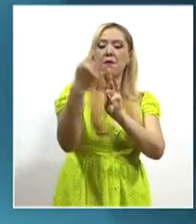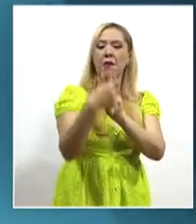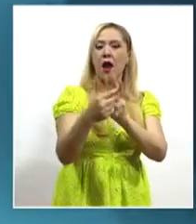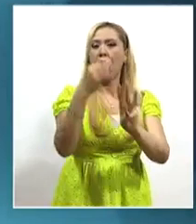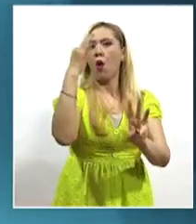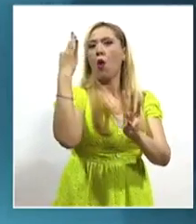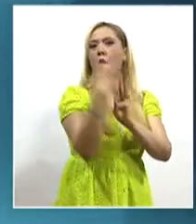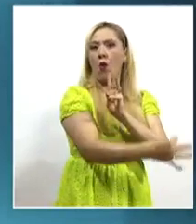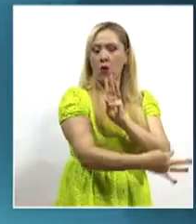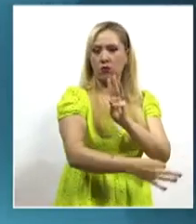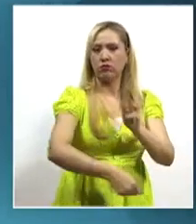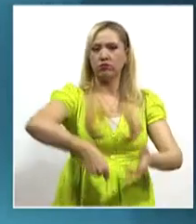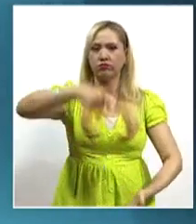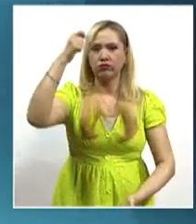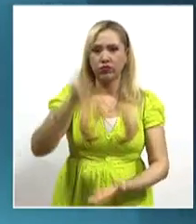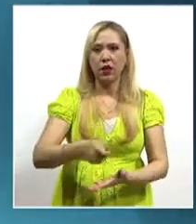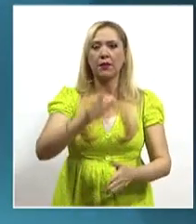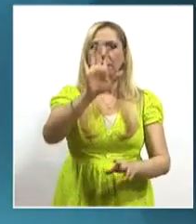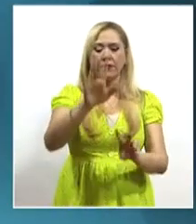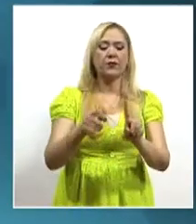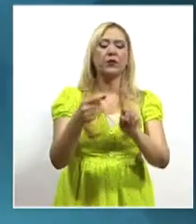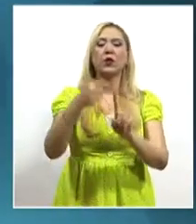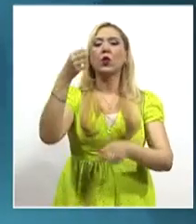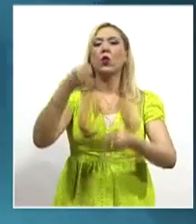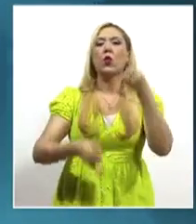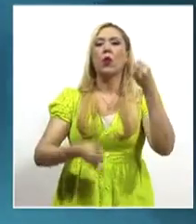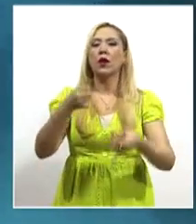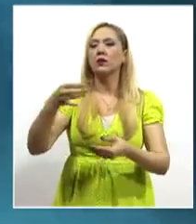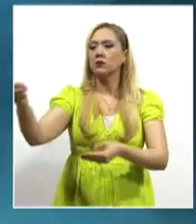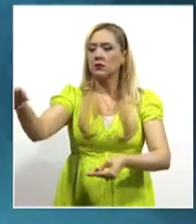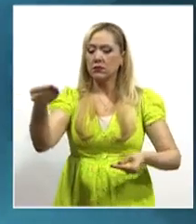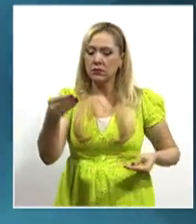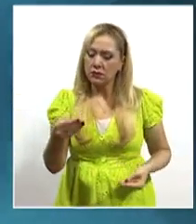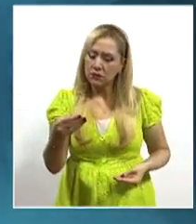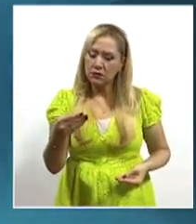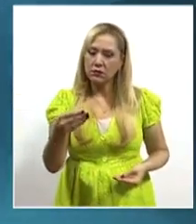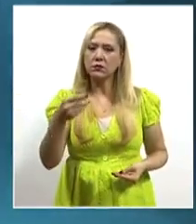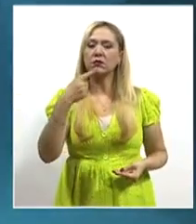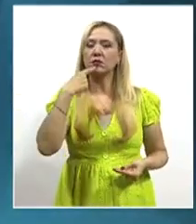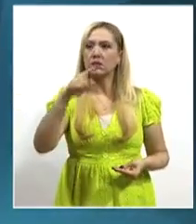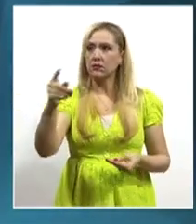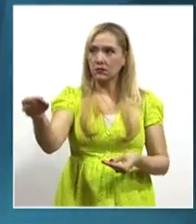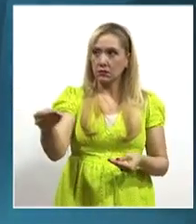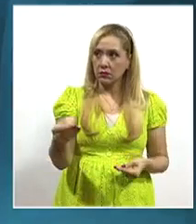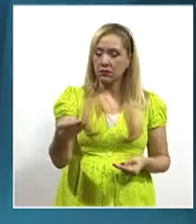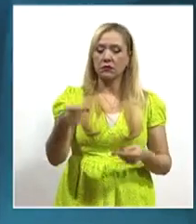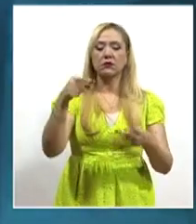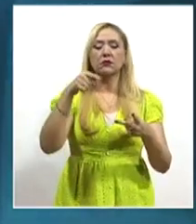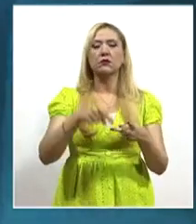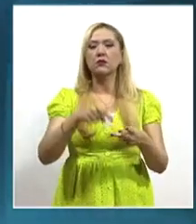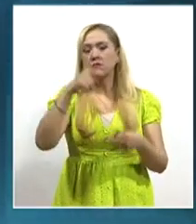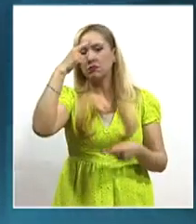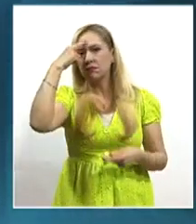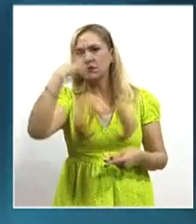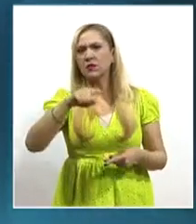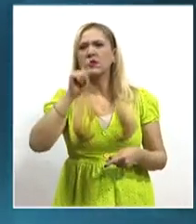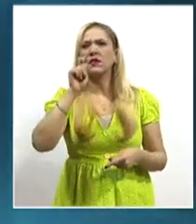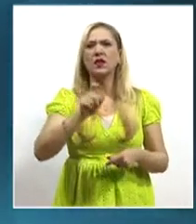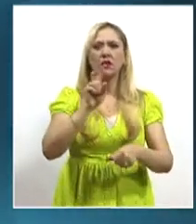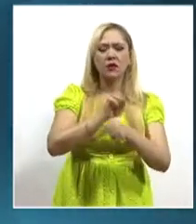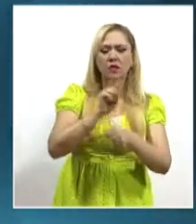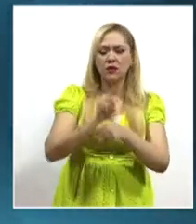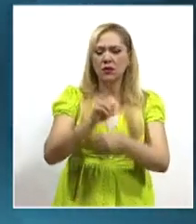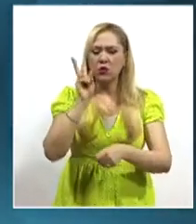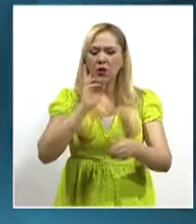sistema penal acusatorio, entre ellas los jueces de control, de enjuiciamiento y de ejecución, así como por los magistrados del Tribunal